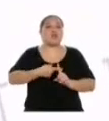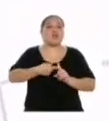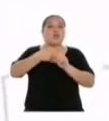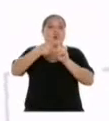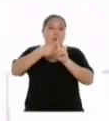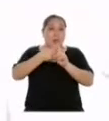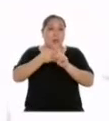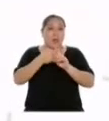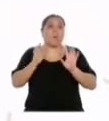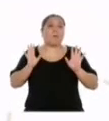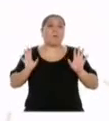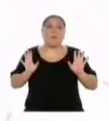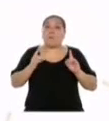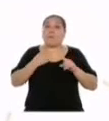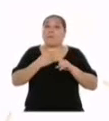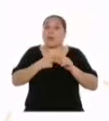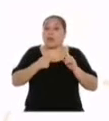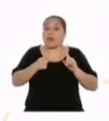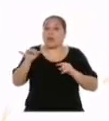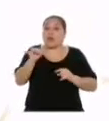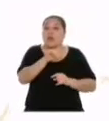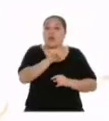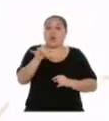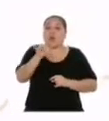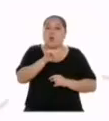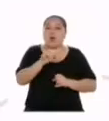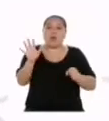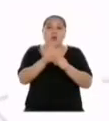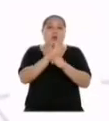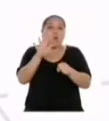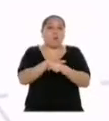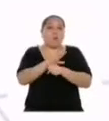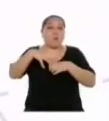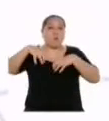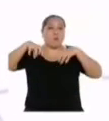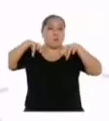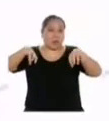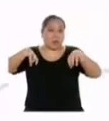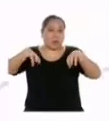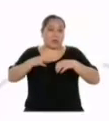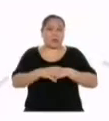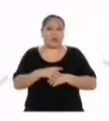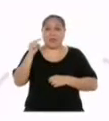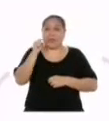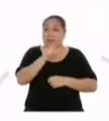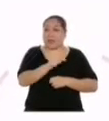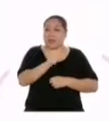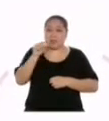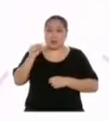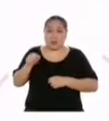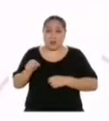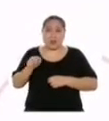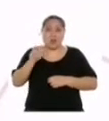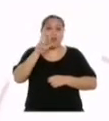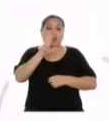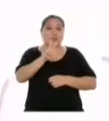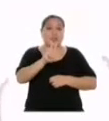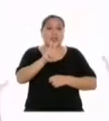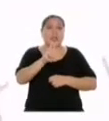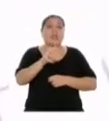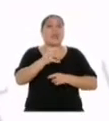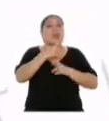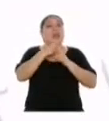sumar, siempre y cuando se refieran al mismo total. En este caso, los tres totales